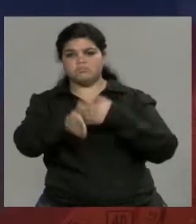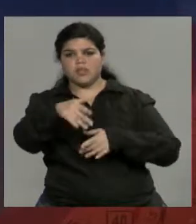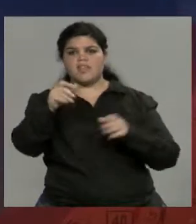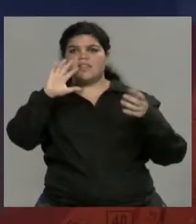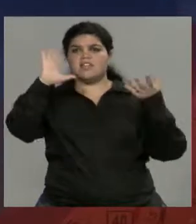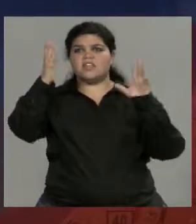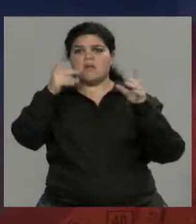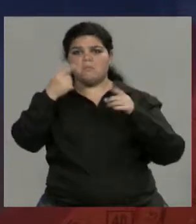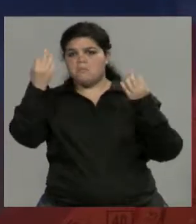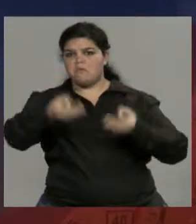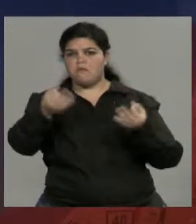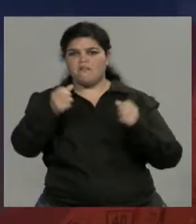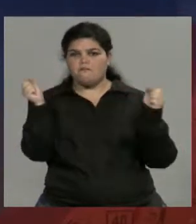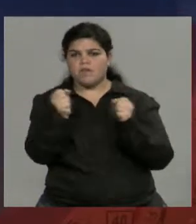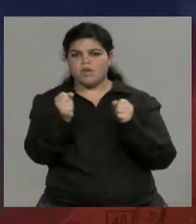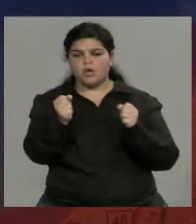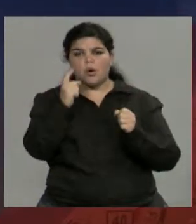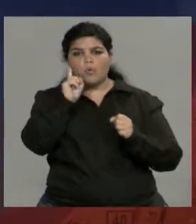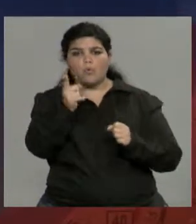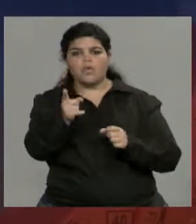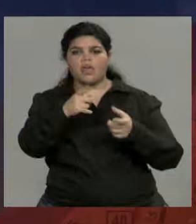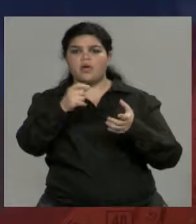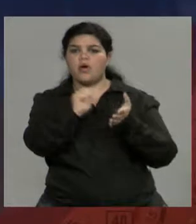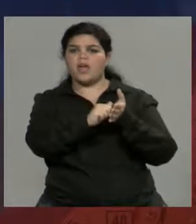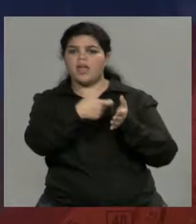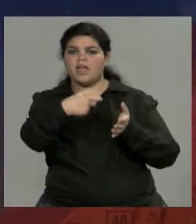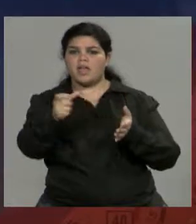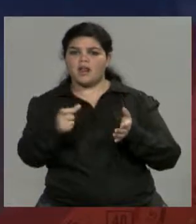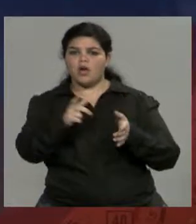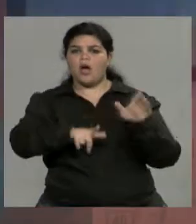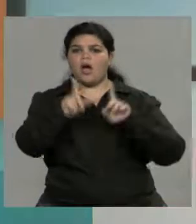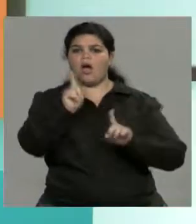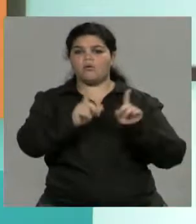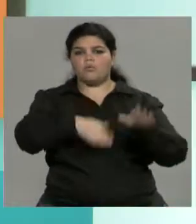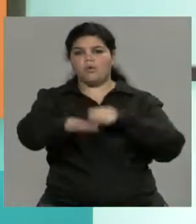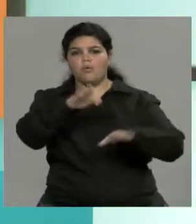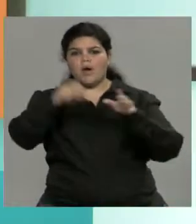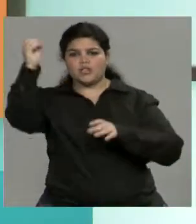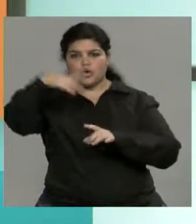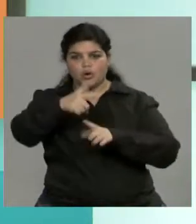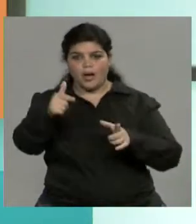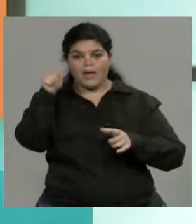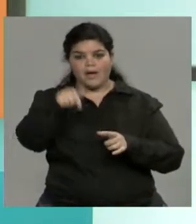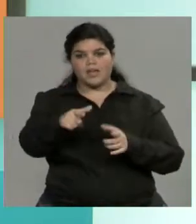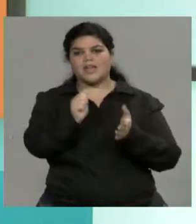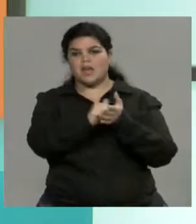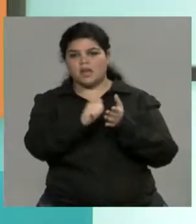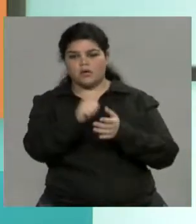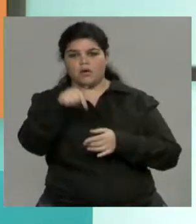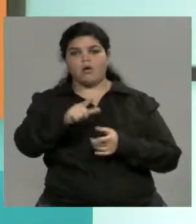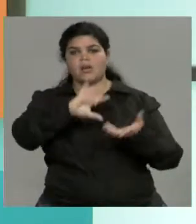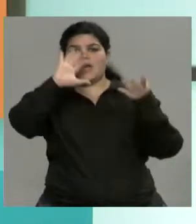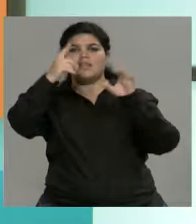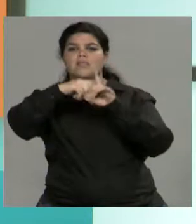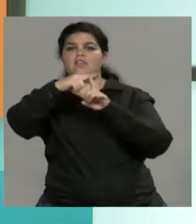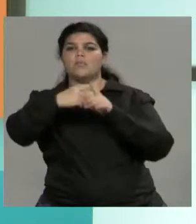frío, precaución por formación de hielo en algunos sectores con sombra. Y pasando al pronóstico del tiempo, vamos a ver cómo